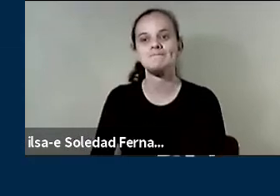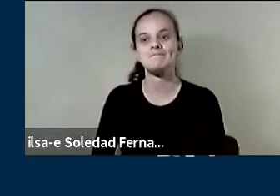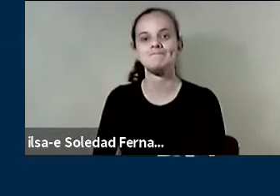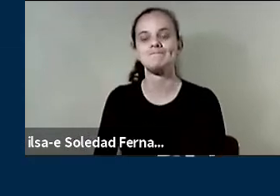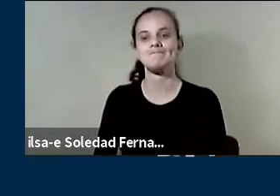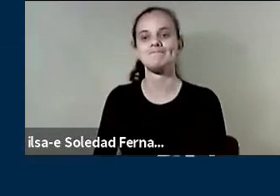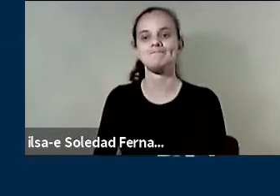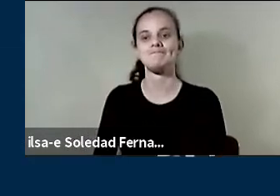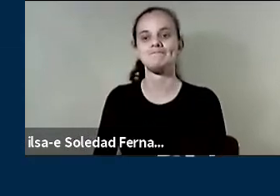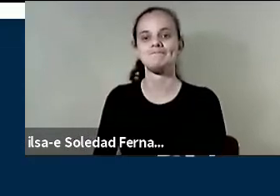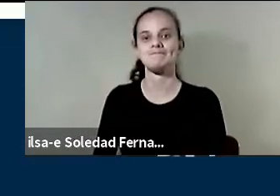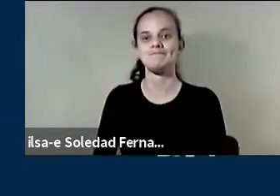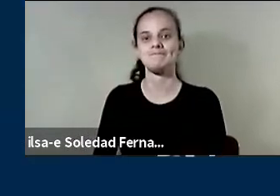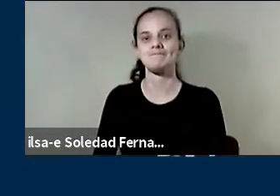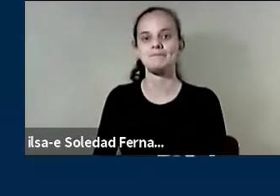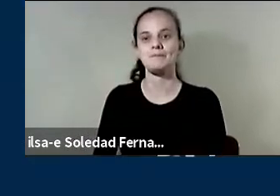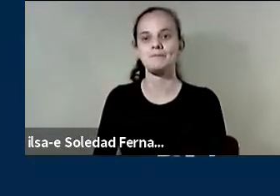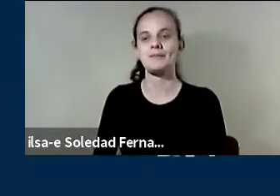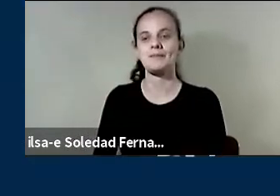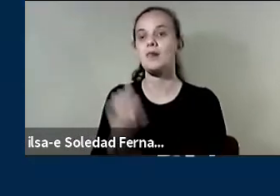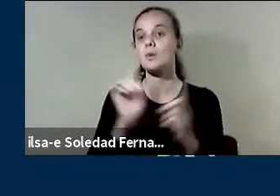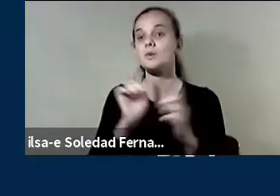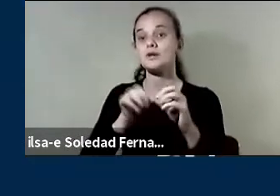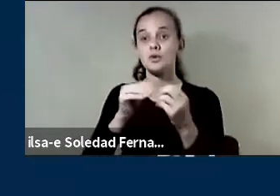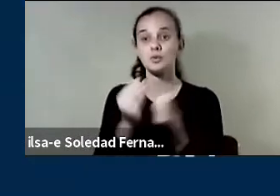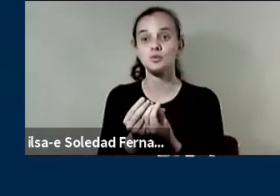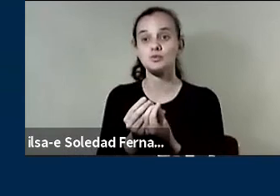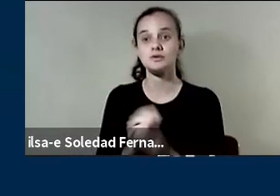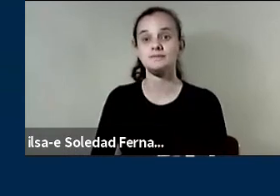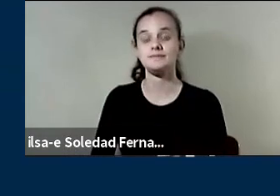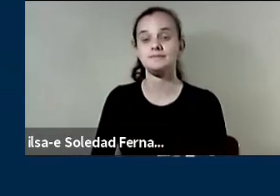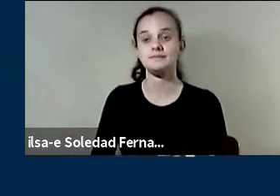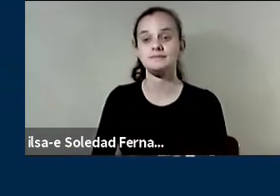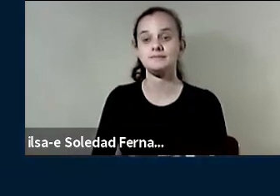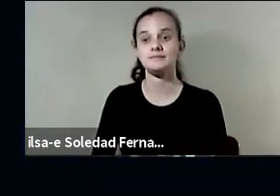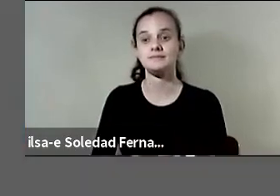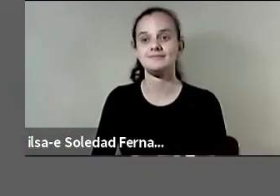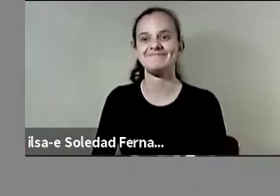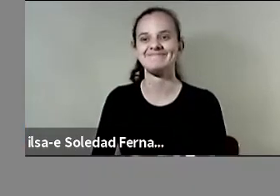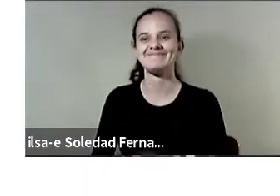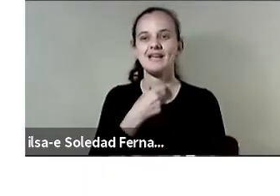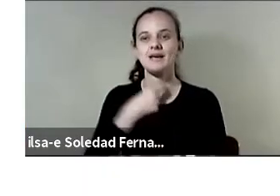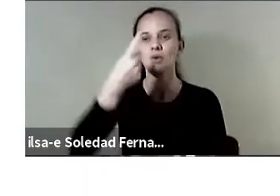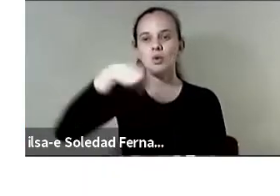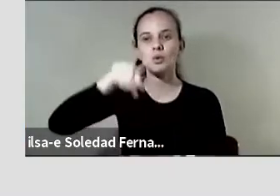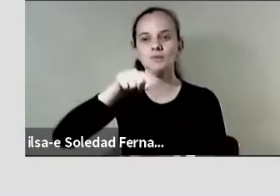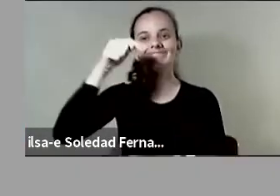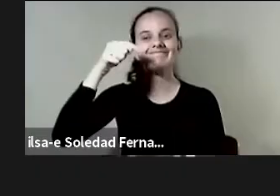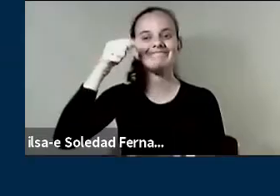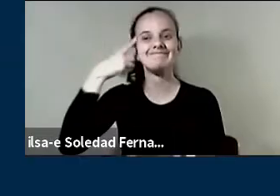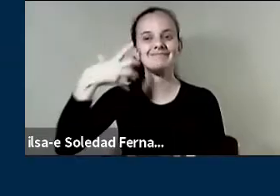Ahí está, Su. Bueno, ahora vamos a hacer un par de conclusiones con Pipi.